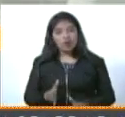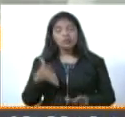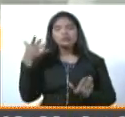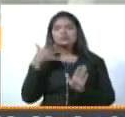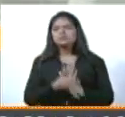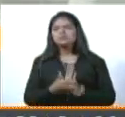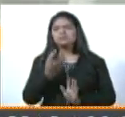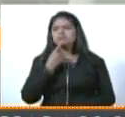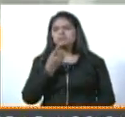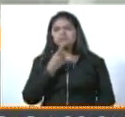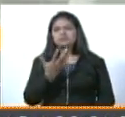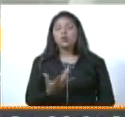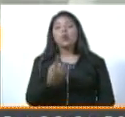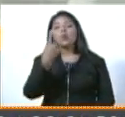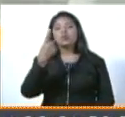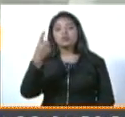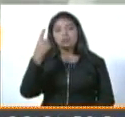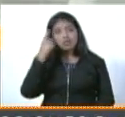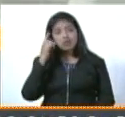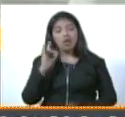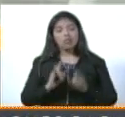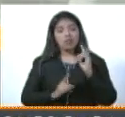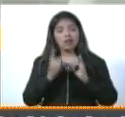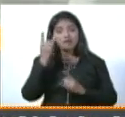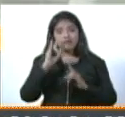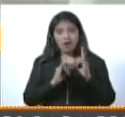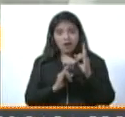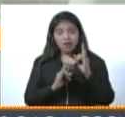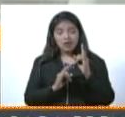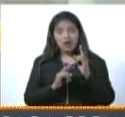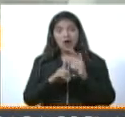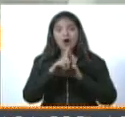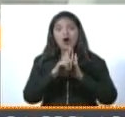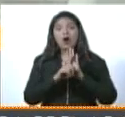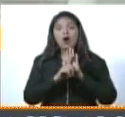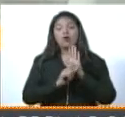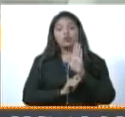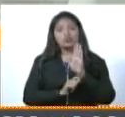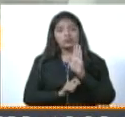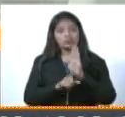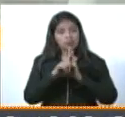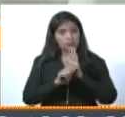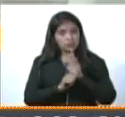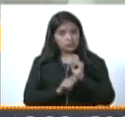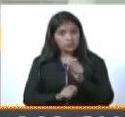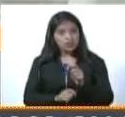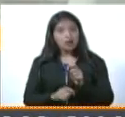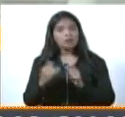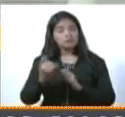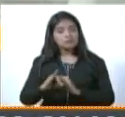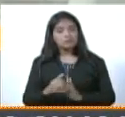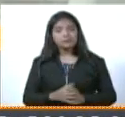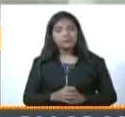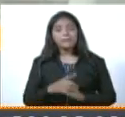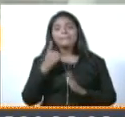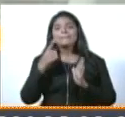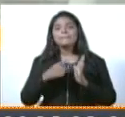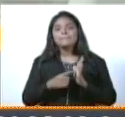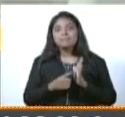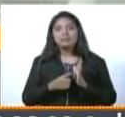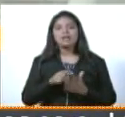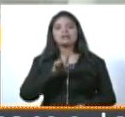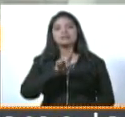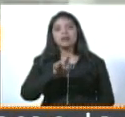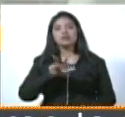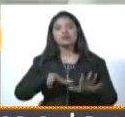hemos llamado un día de feria constitucional. Esto significa que vamos a tener